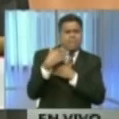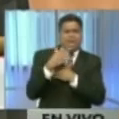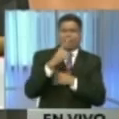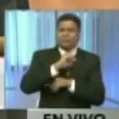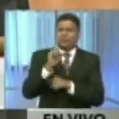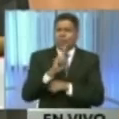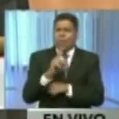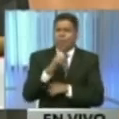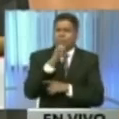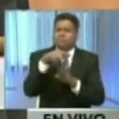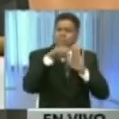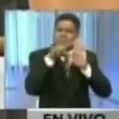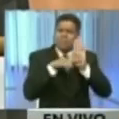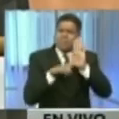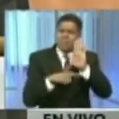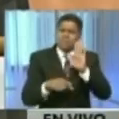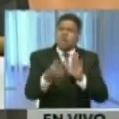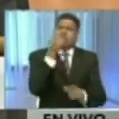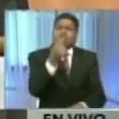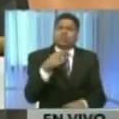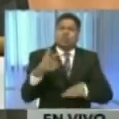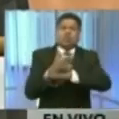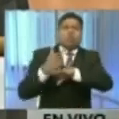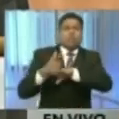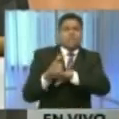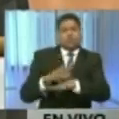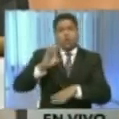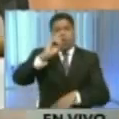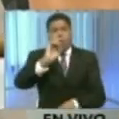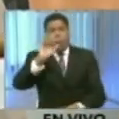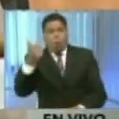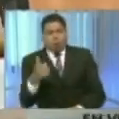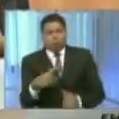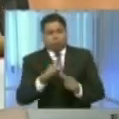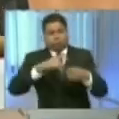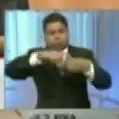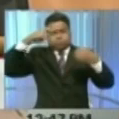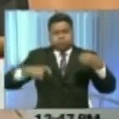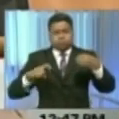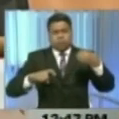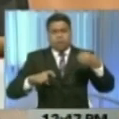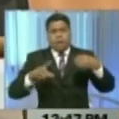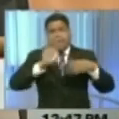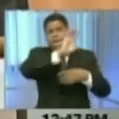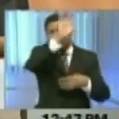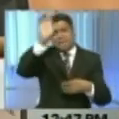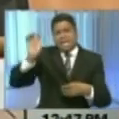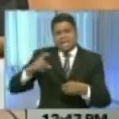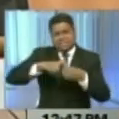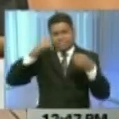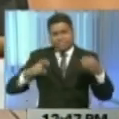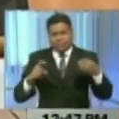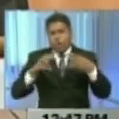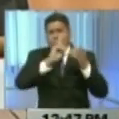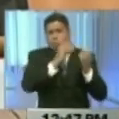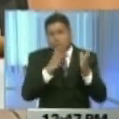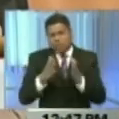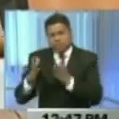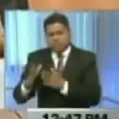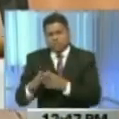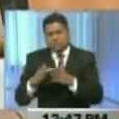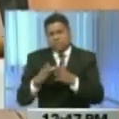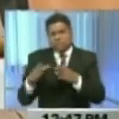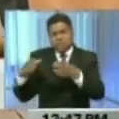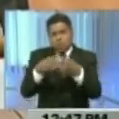ninguna autoridad ajena a la organización, y se abstendrán de actuar en forma alguna que